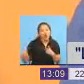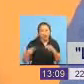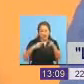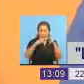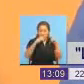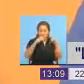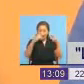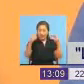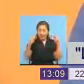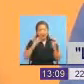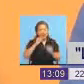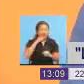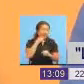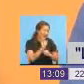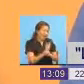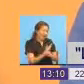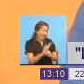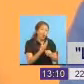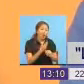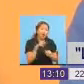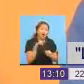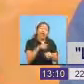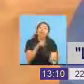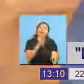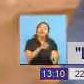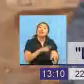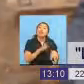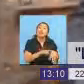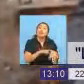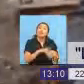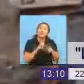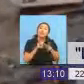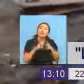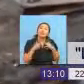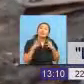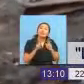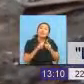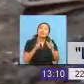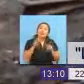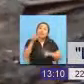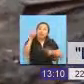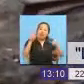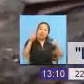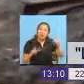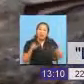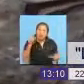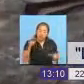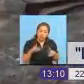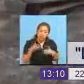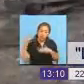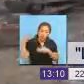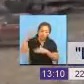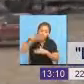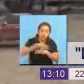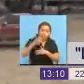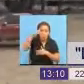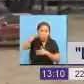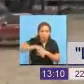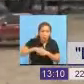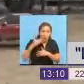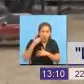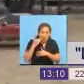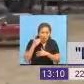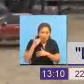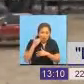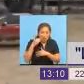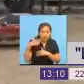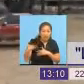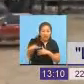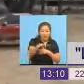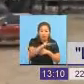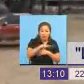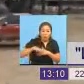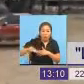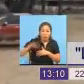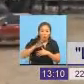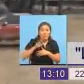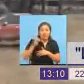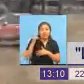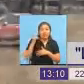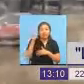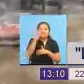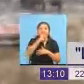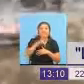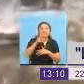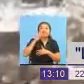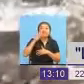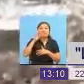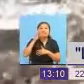lindo que ahora le podemos decir a la gente que vaya esta tarde allá a la zona de hipólito yrigoyen y